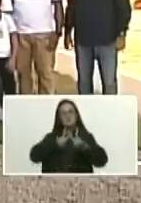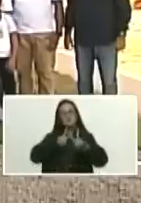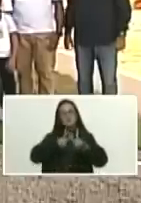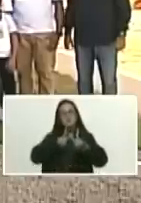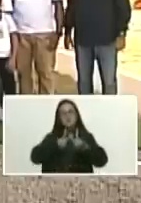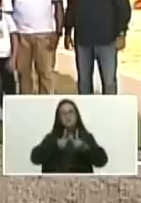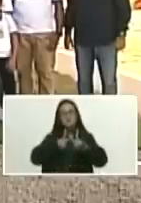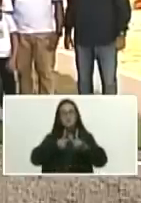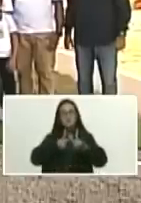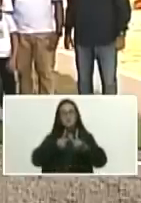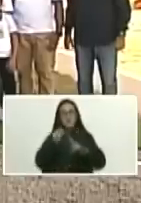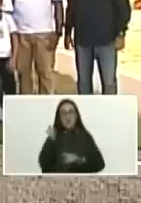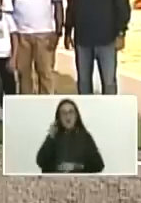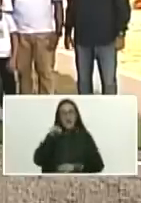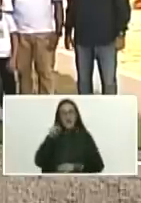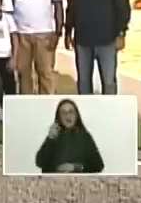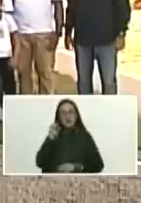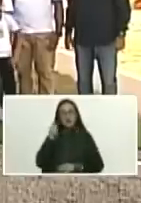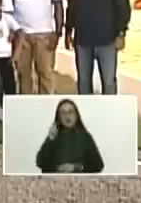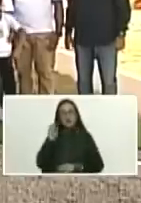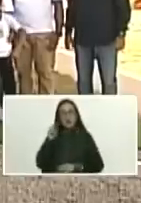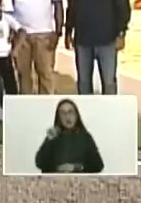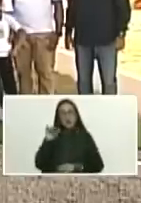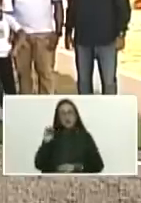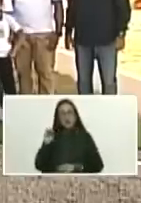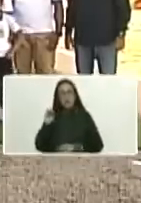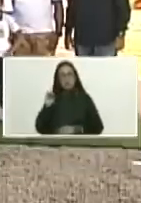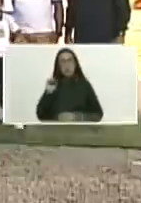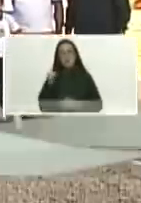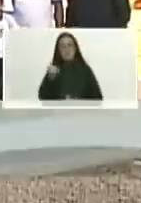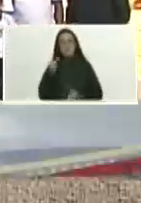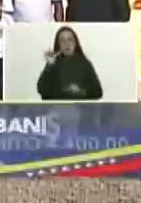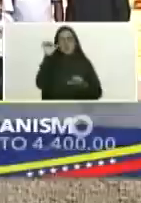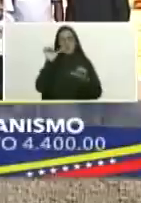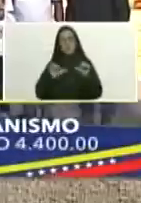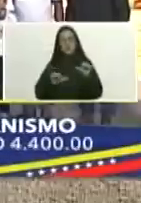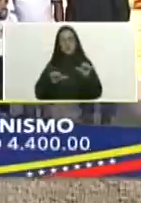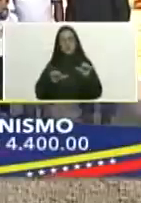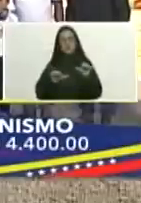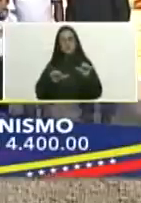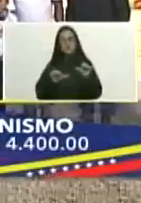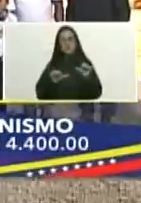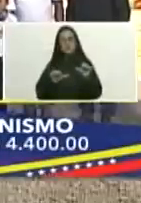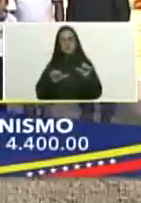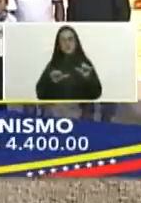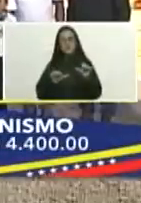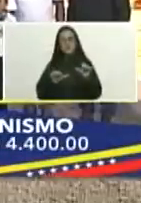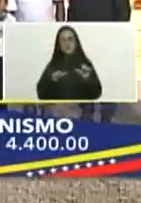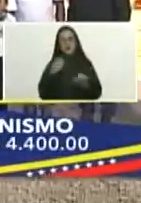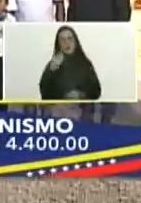Venezuela, Antonio Ricaurte, para develar el hito,